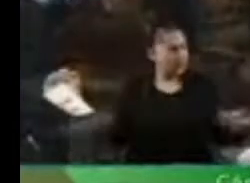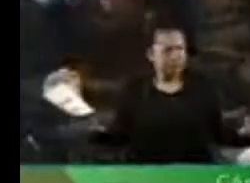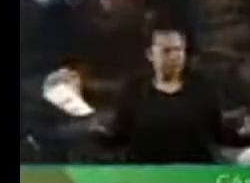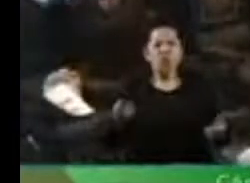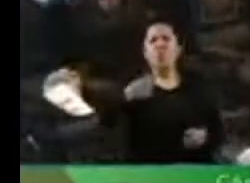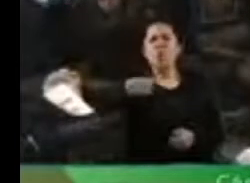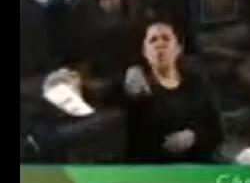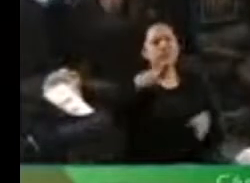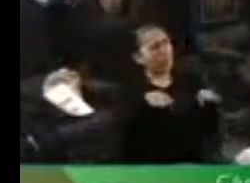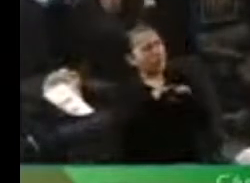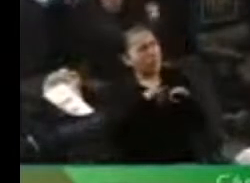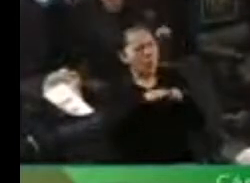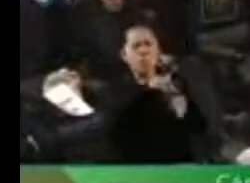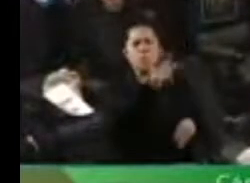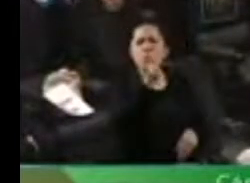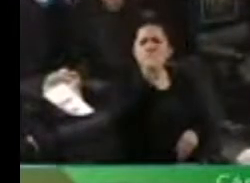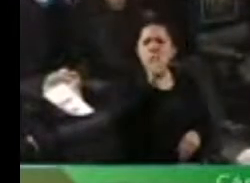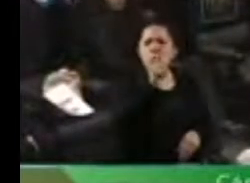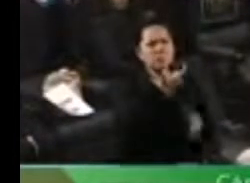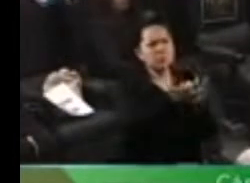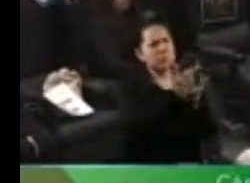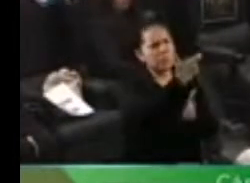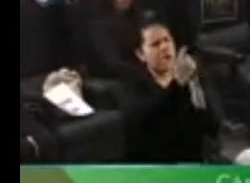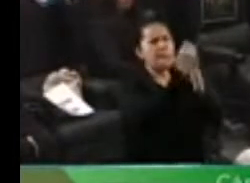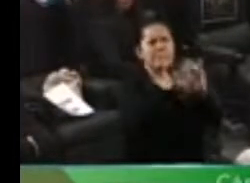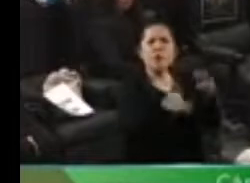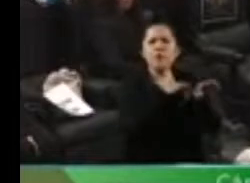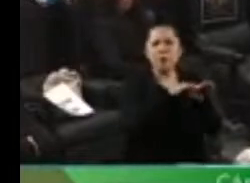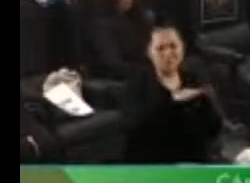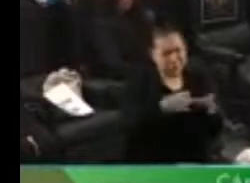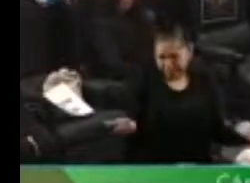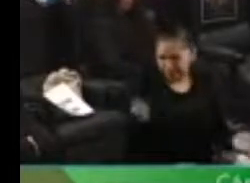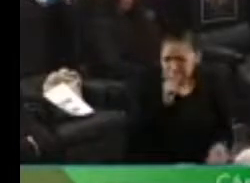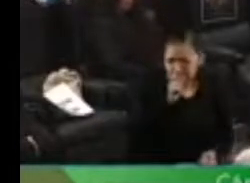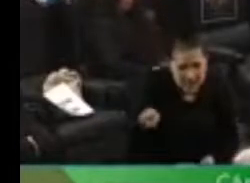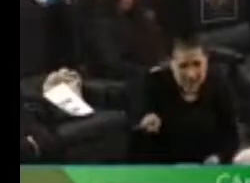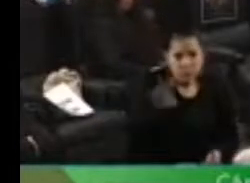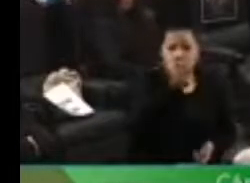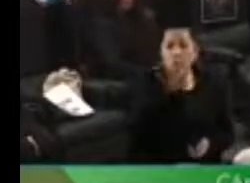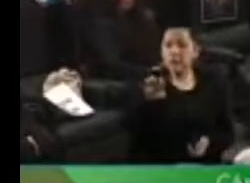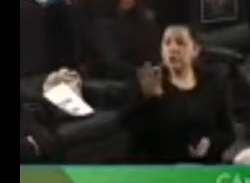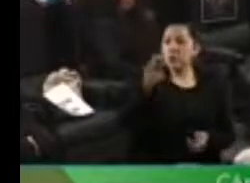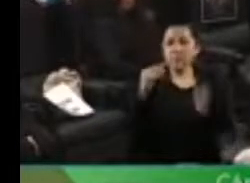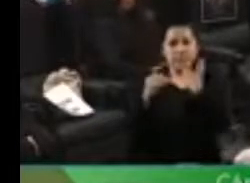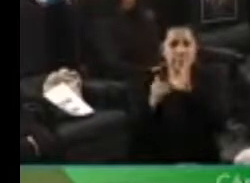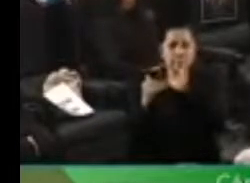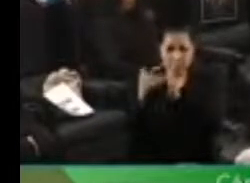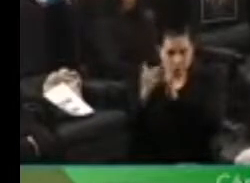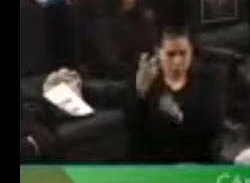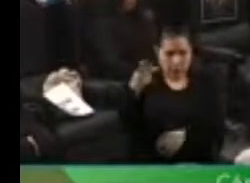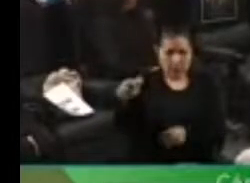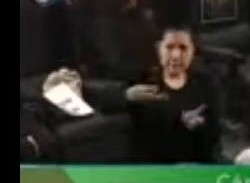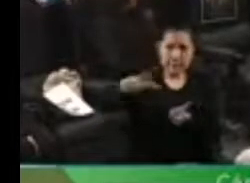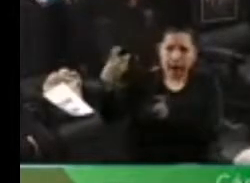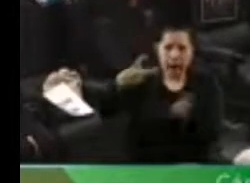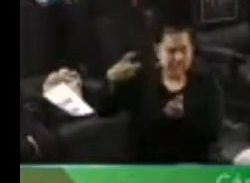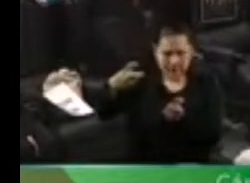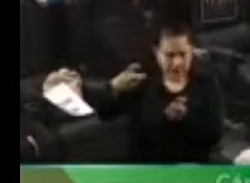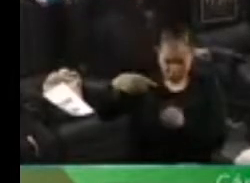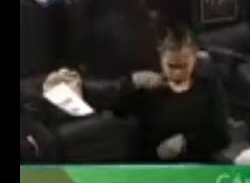esos 490 mil millones de pesos que nos roban las empresas extranjeras, lo meteremos para que el pueblo tenga una